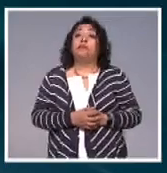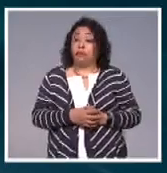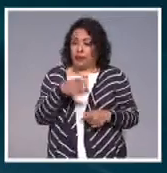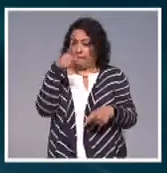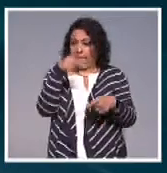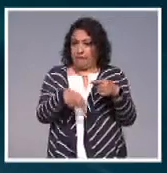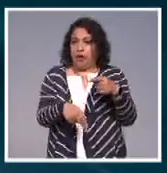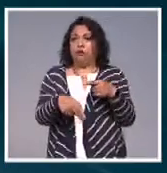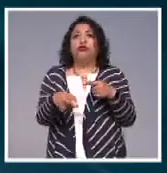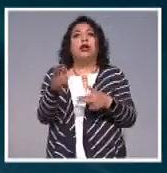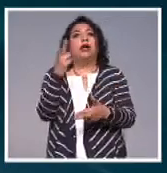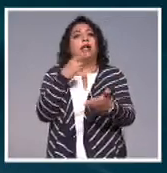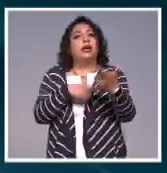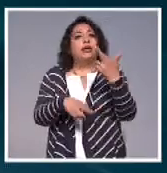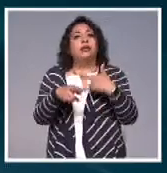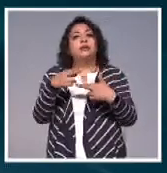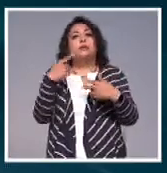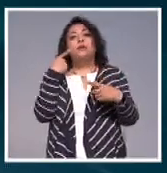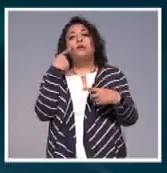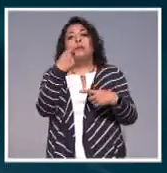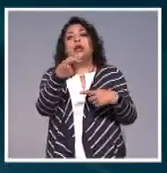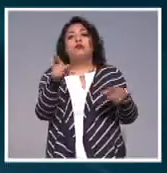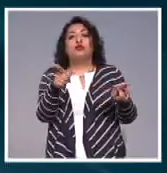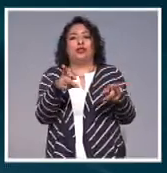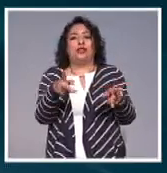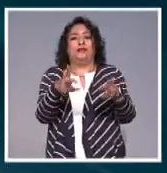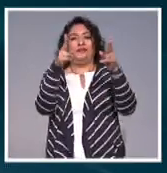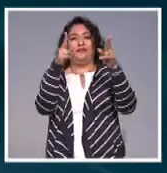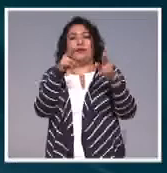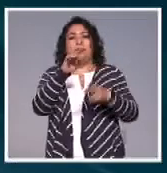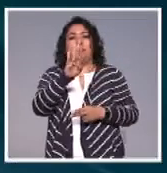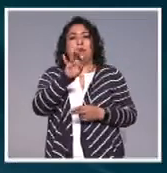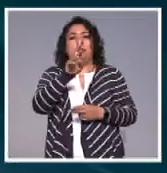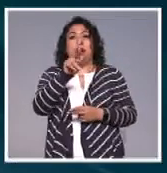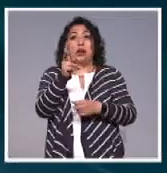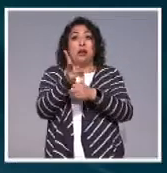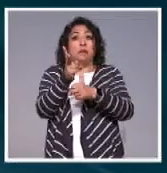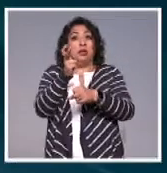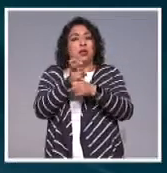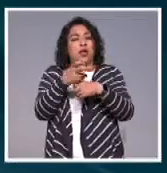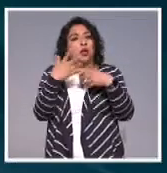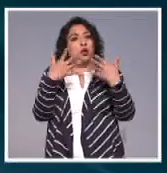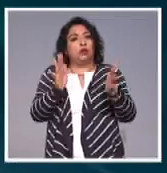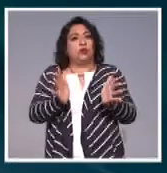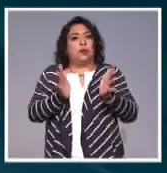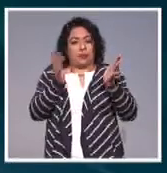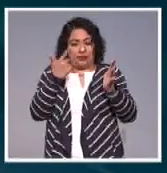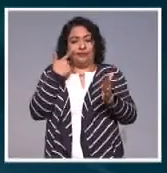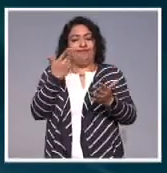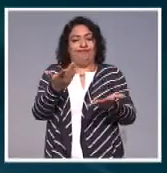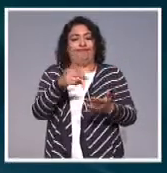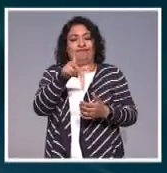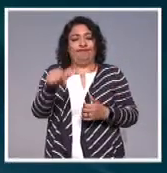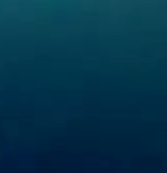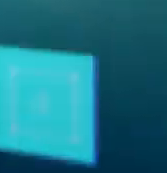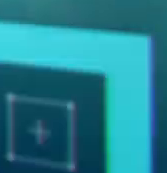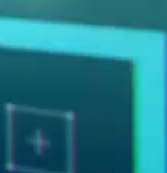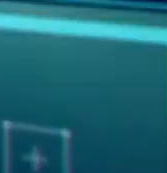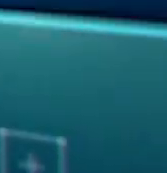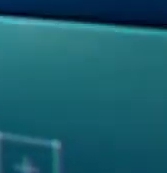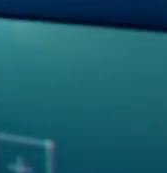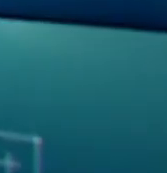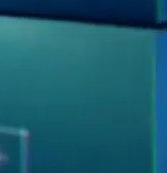Tenemos una pausa, regresamos a mirar músicas con Juan Arturo Brennan, que nos tiene una enorme sorpresa, ya van a ver.